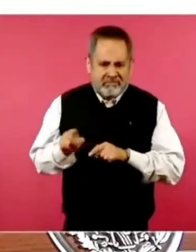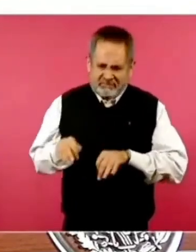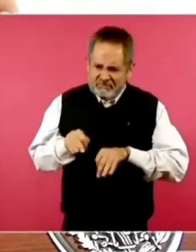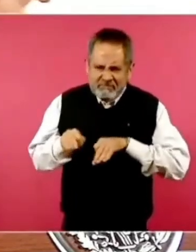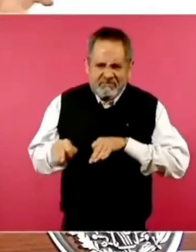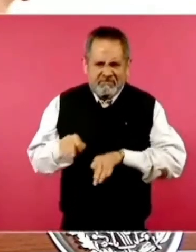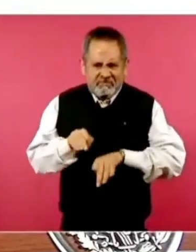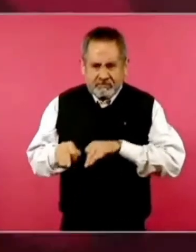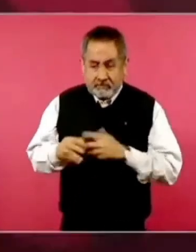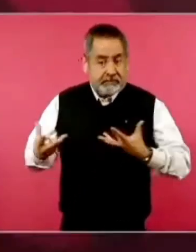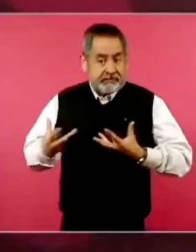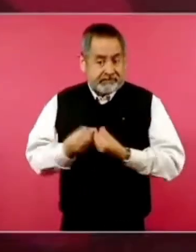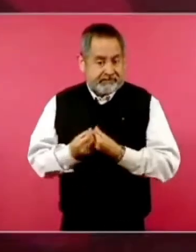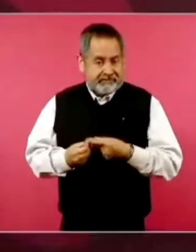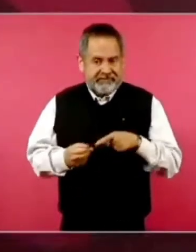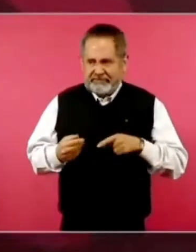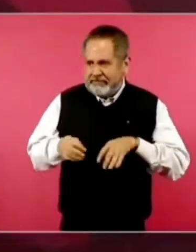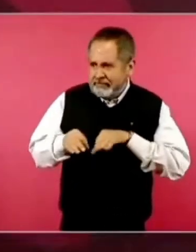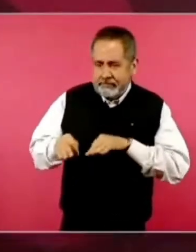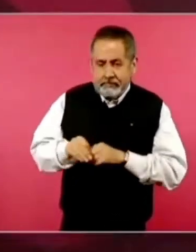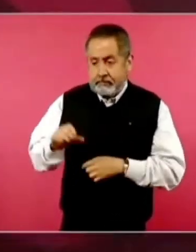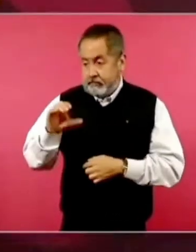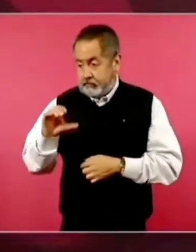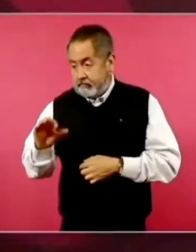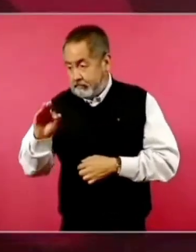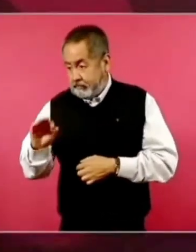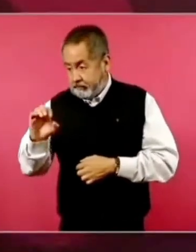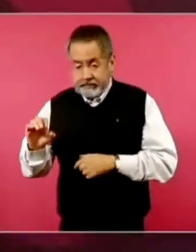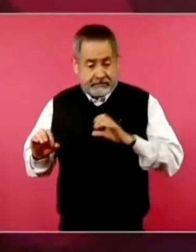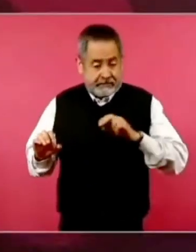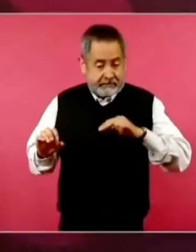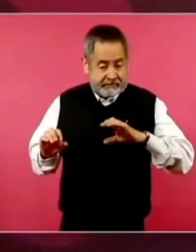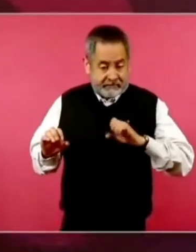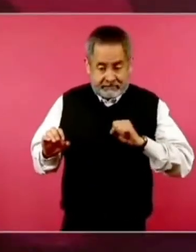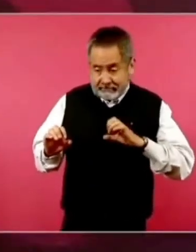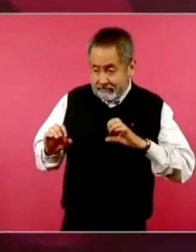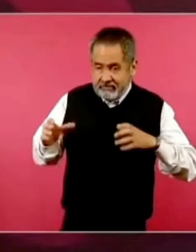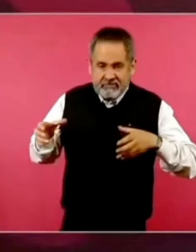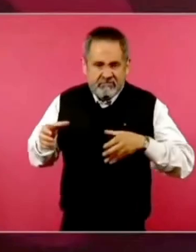trabajando juntos, Comisión Federal con SENACE,